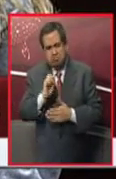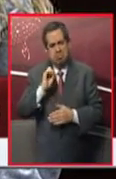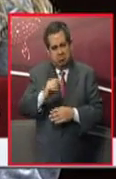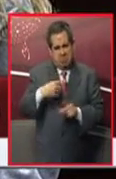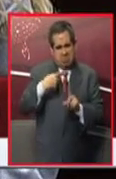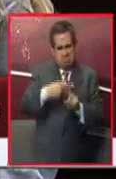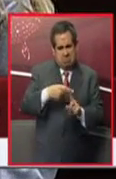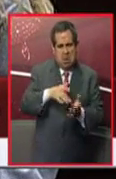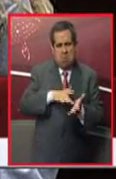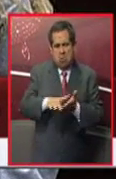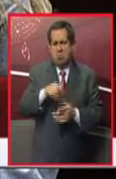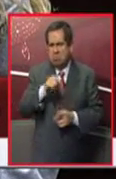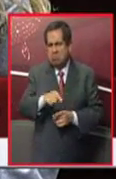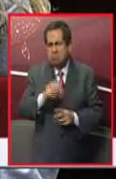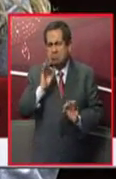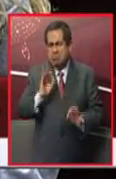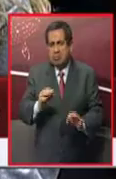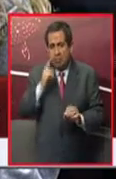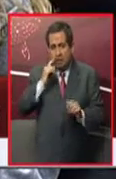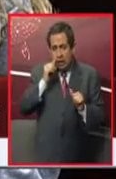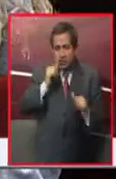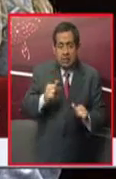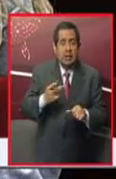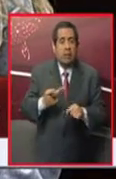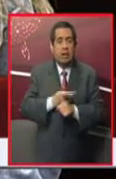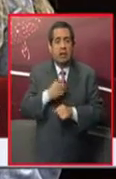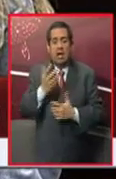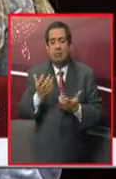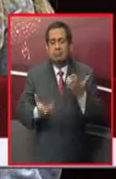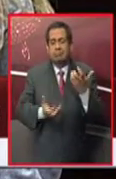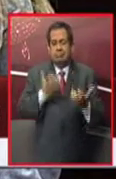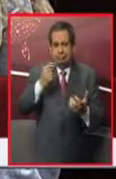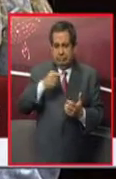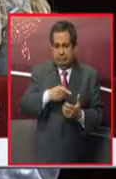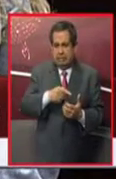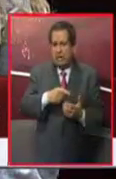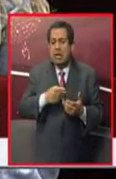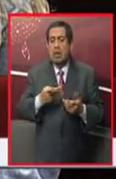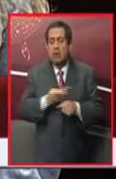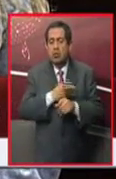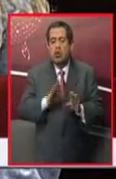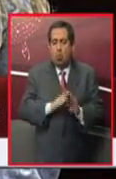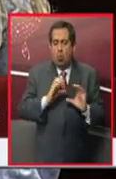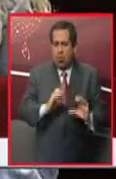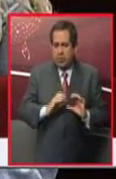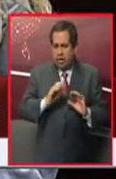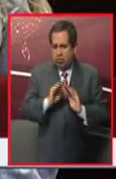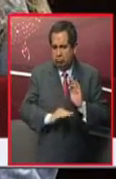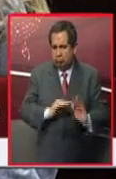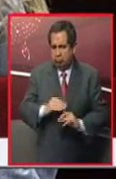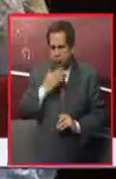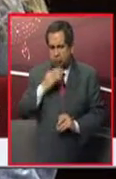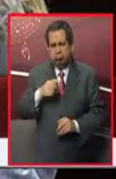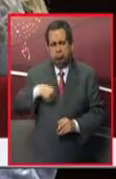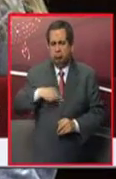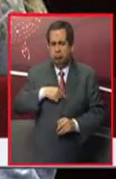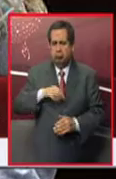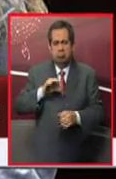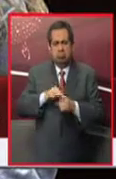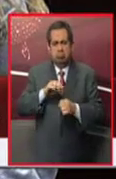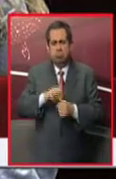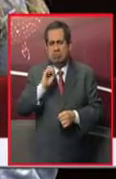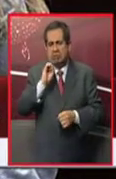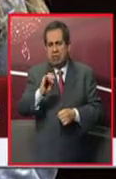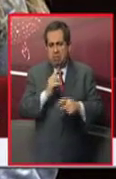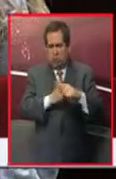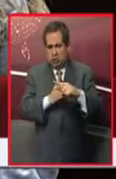Recursos Naturales, el cual atiende la problemática de los incendios forestales y, en consecuencia, votaremos positivamente